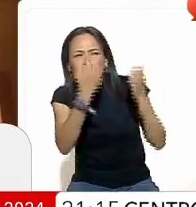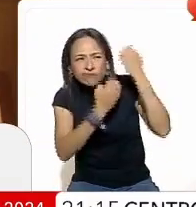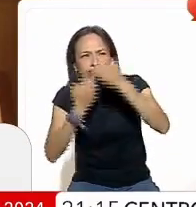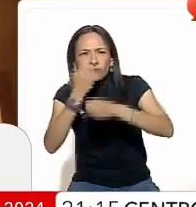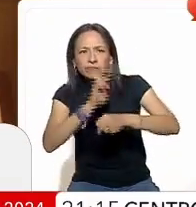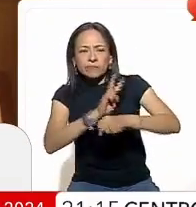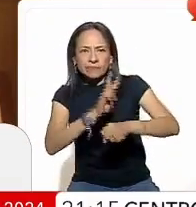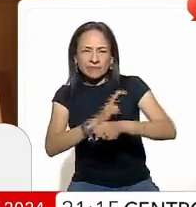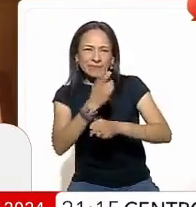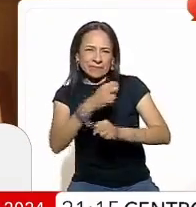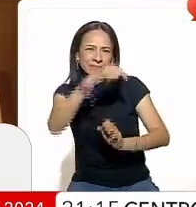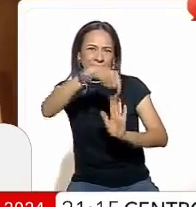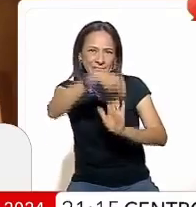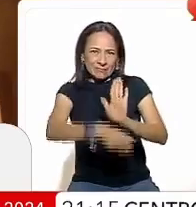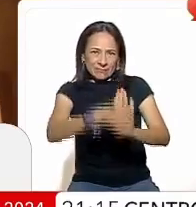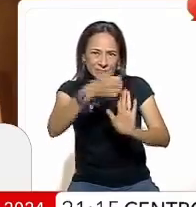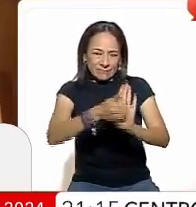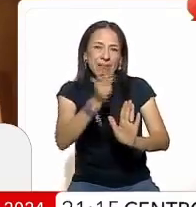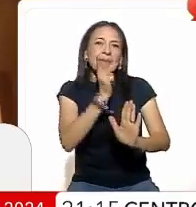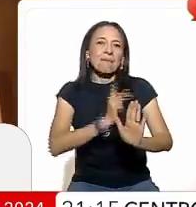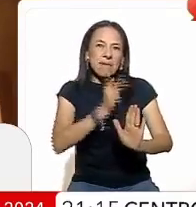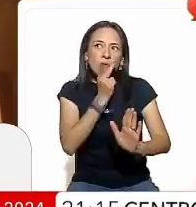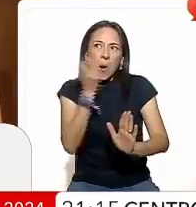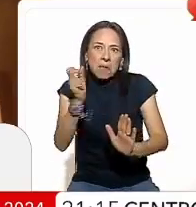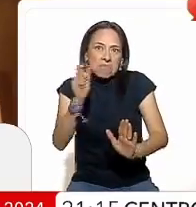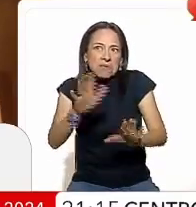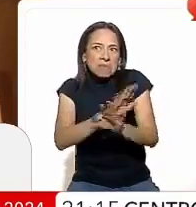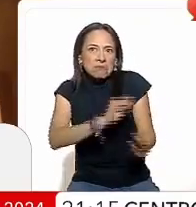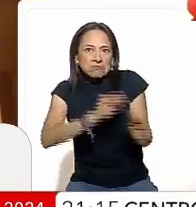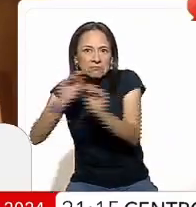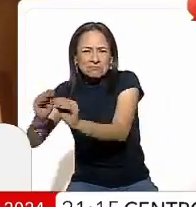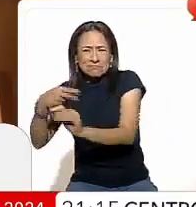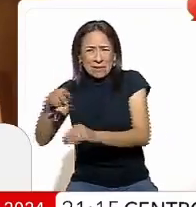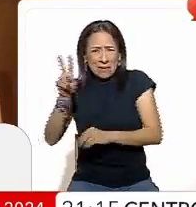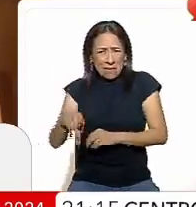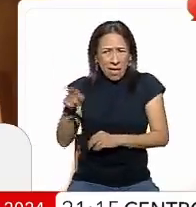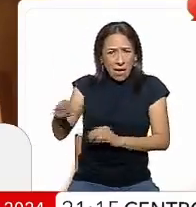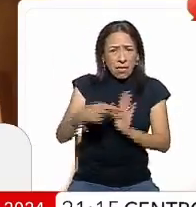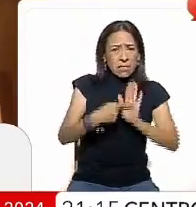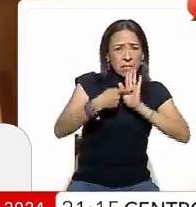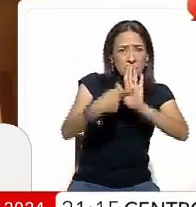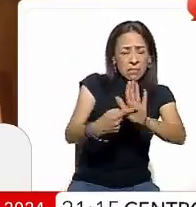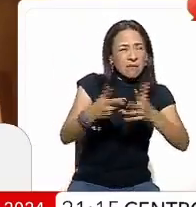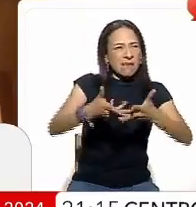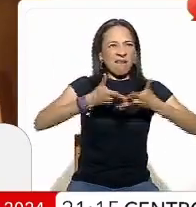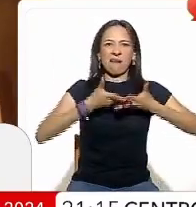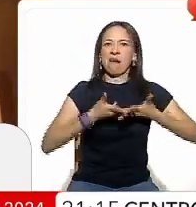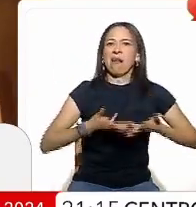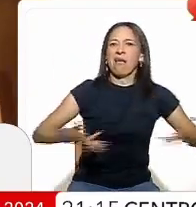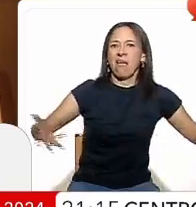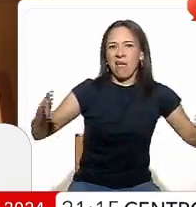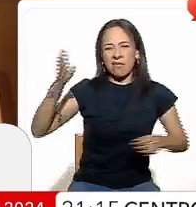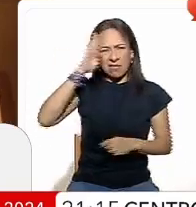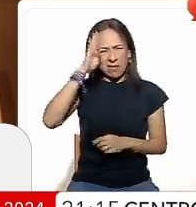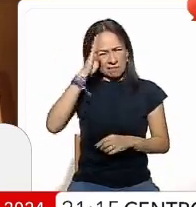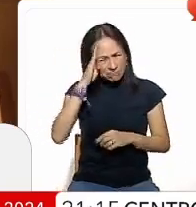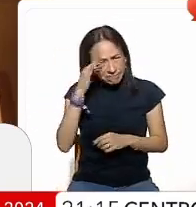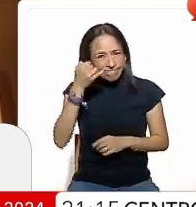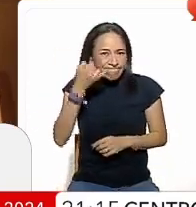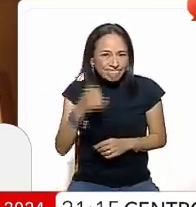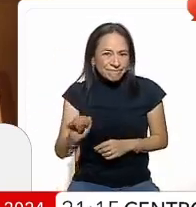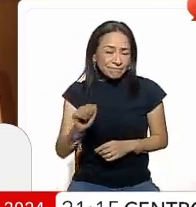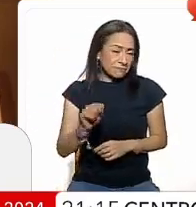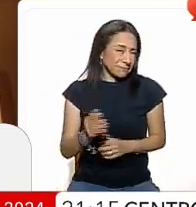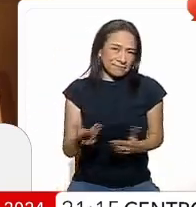un, no sé, un lote inmobiliario grandísimo, cuando efectivamente lo que dice el